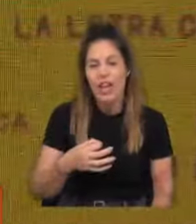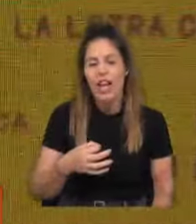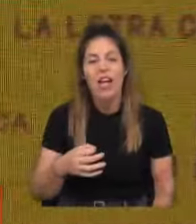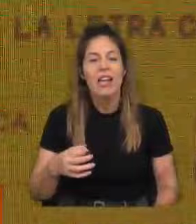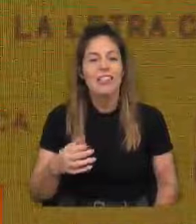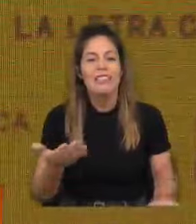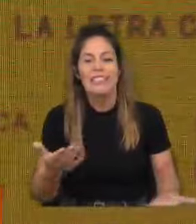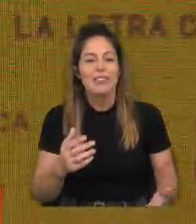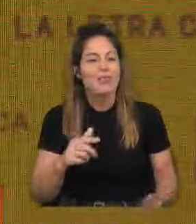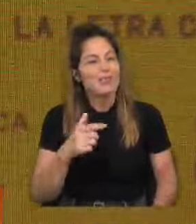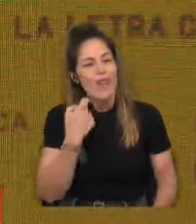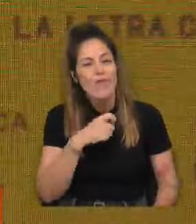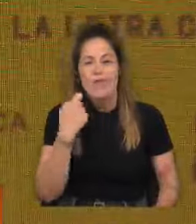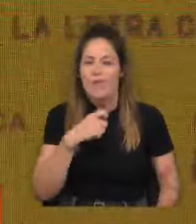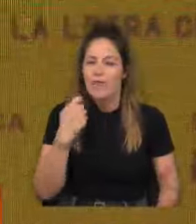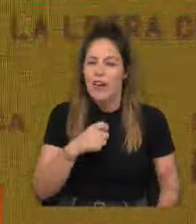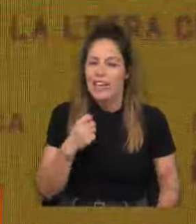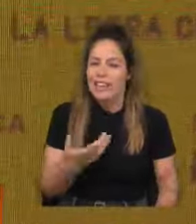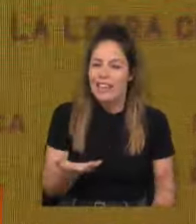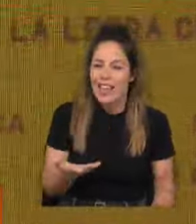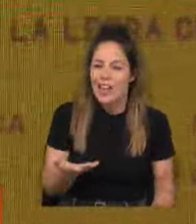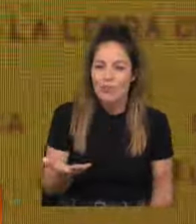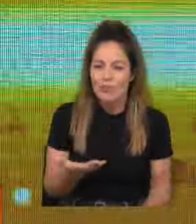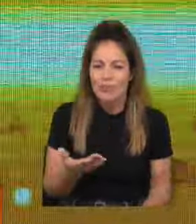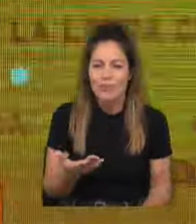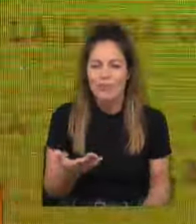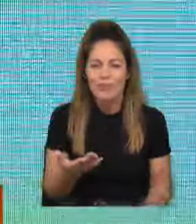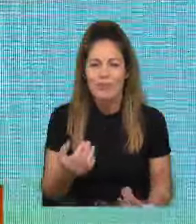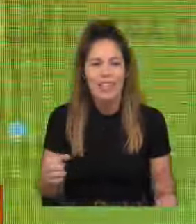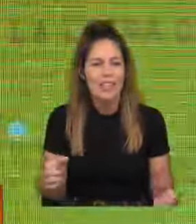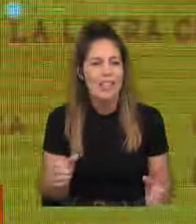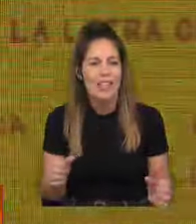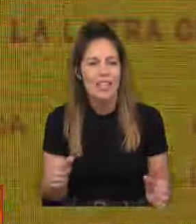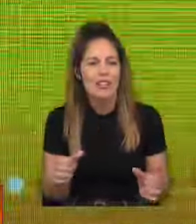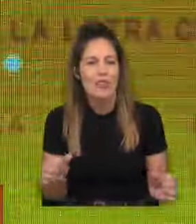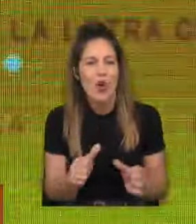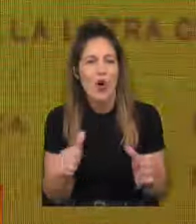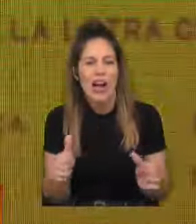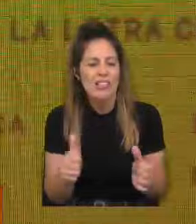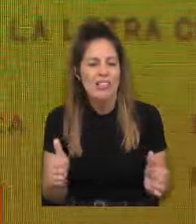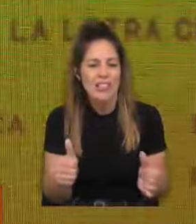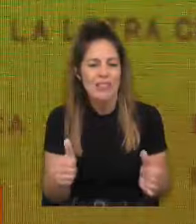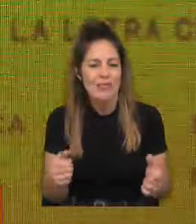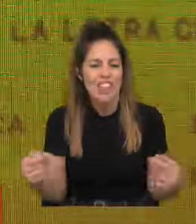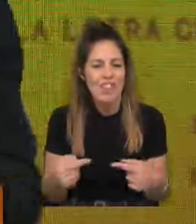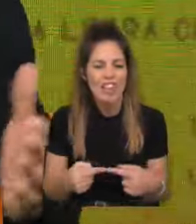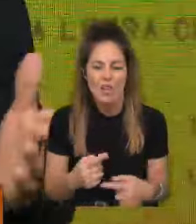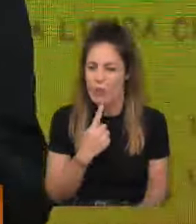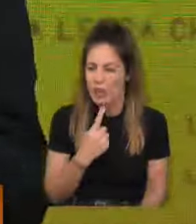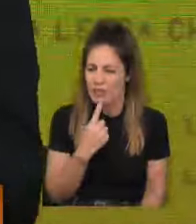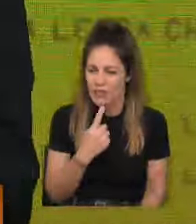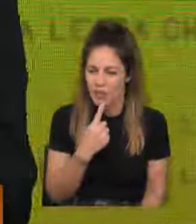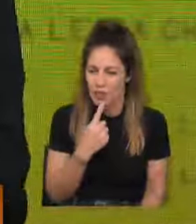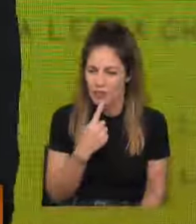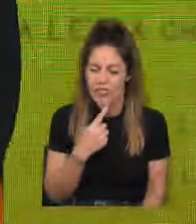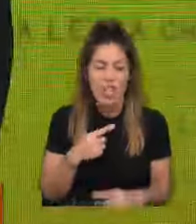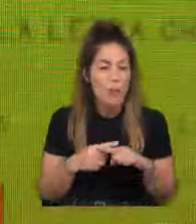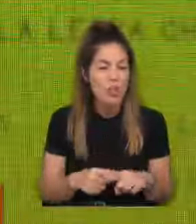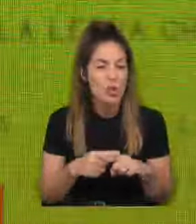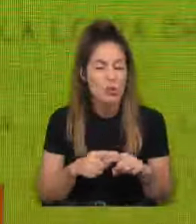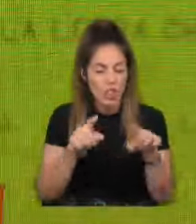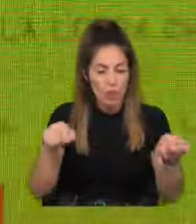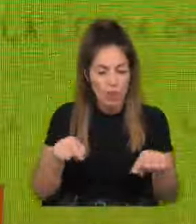adolecido de una precarización en los términos en los que ejerce su derecho al debate político estamos discutiendo una papeleta